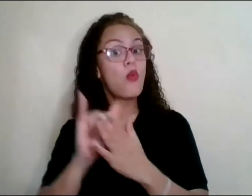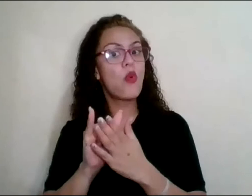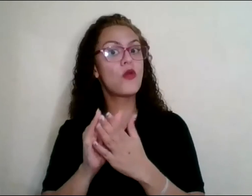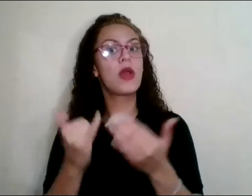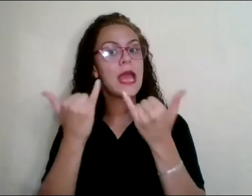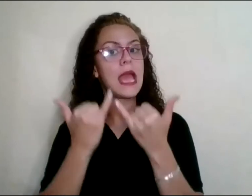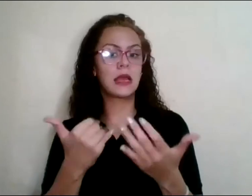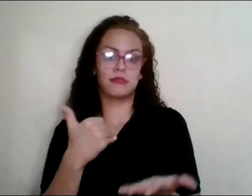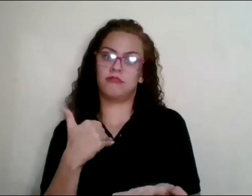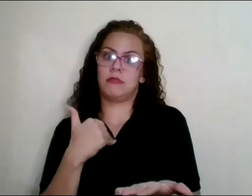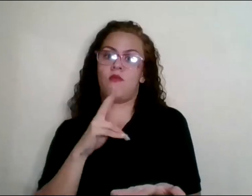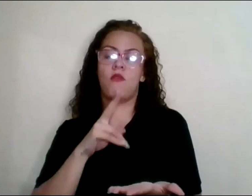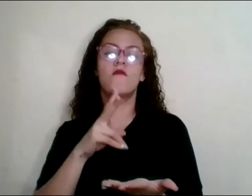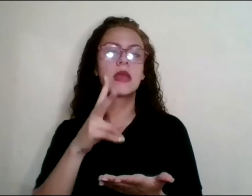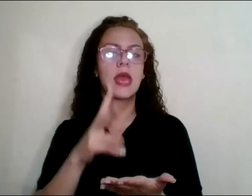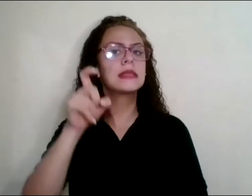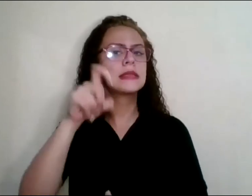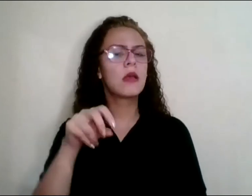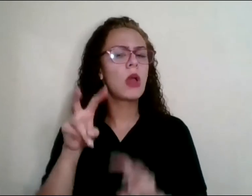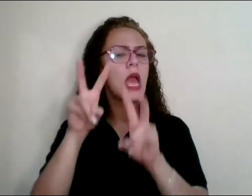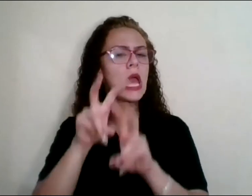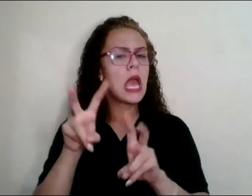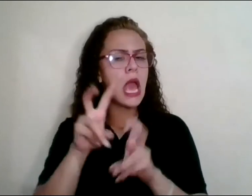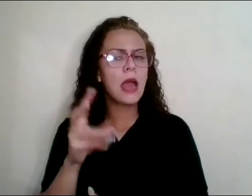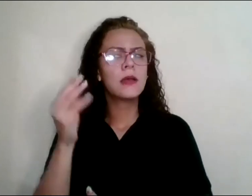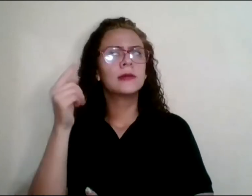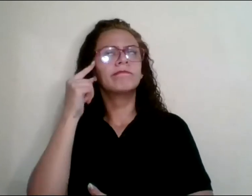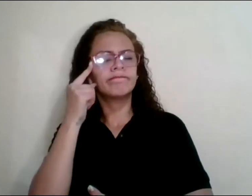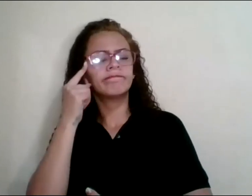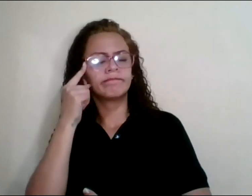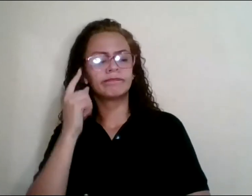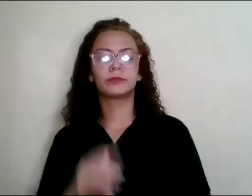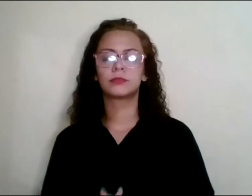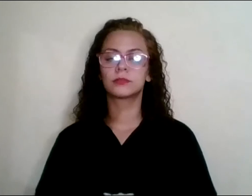a una realidad que debemos analizar y reflexionar.